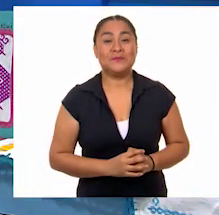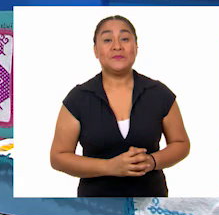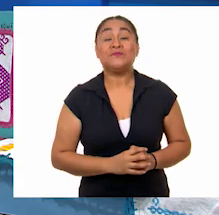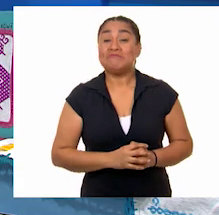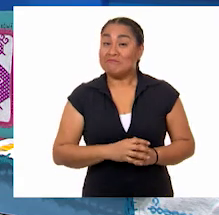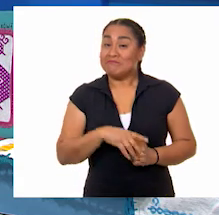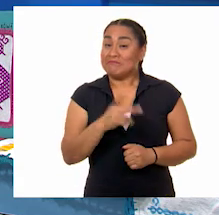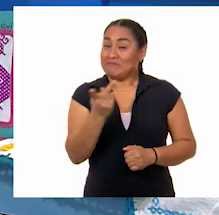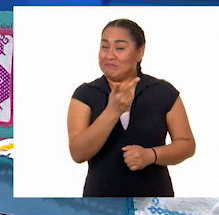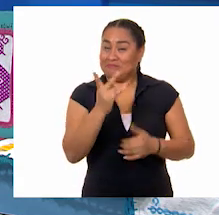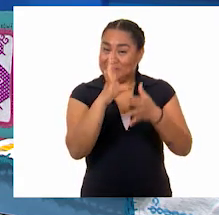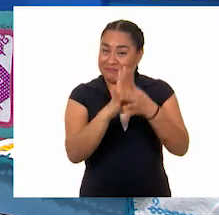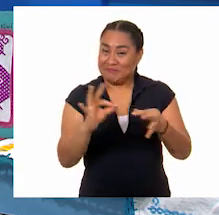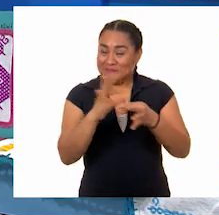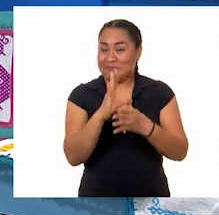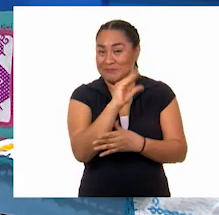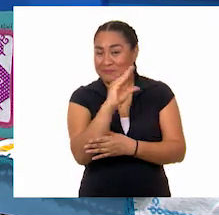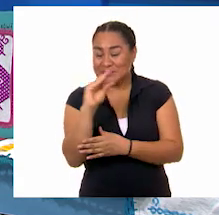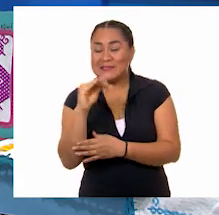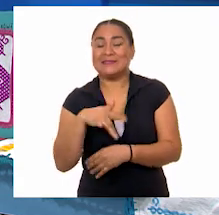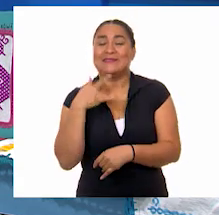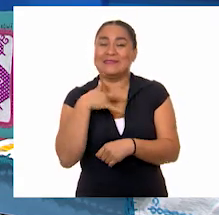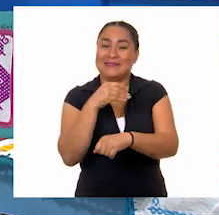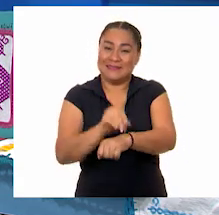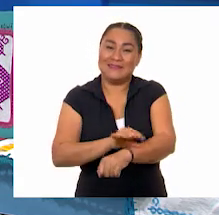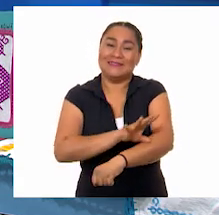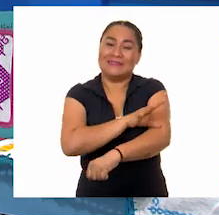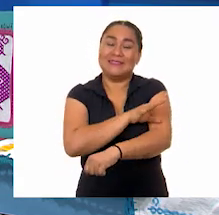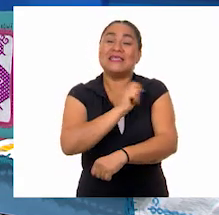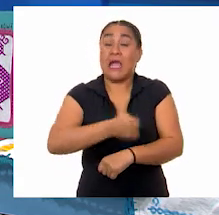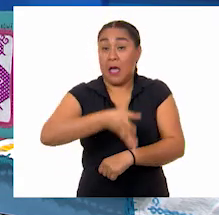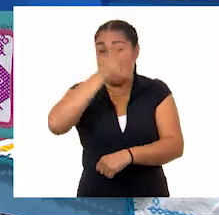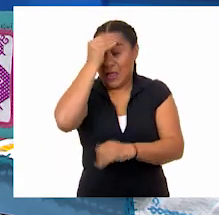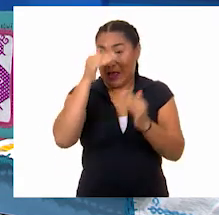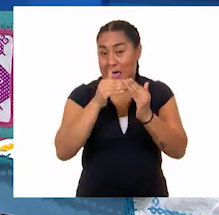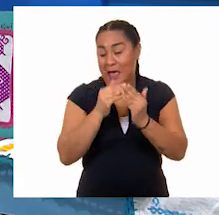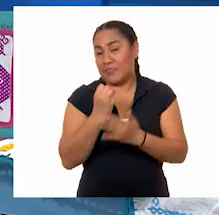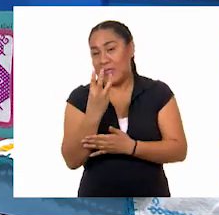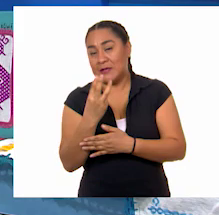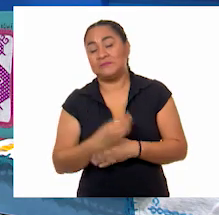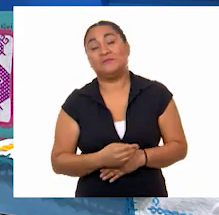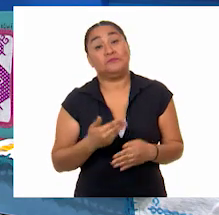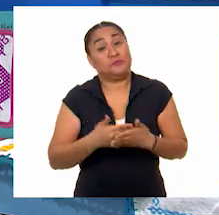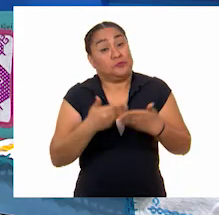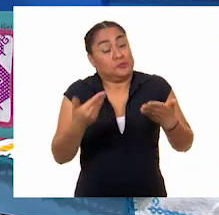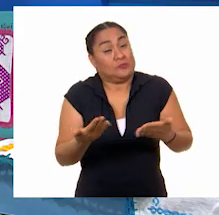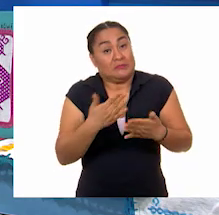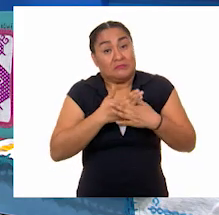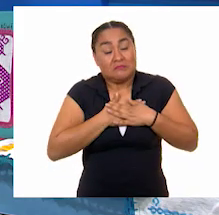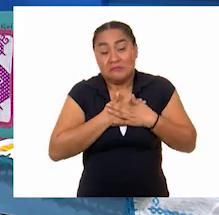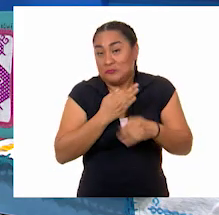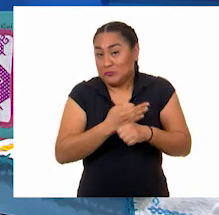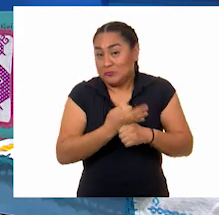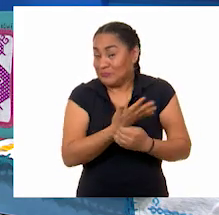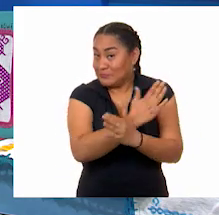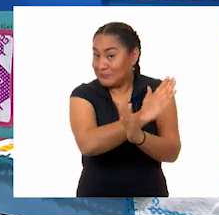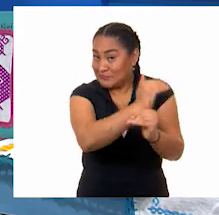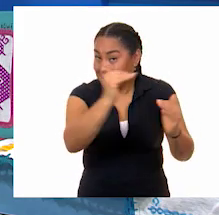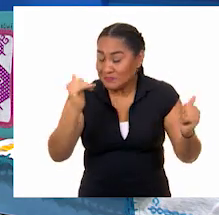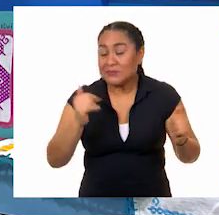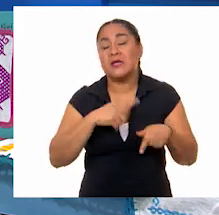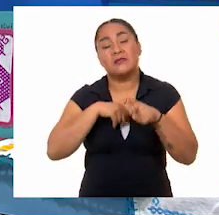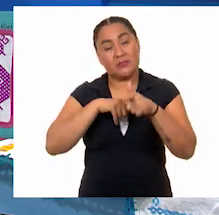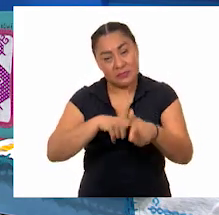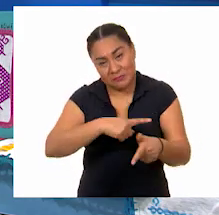Emotivas palabras de los puppets de Aprende en Casa 3. Uh-huh. Por mi parte, no me queda más que despedirme y pedirles que se